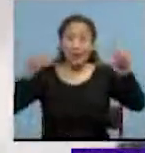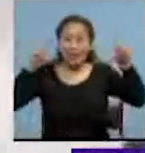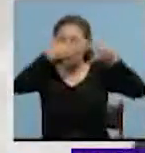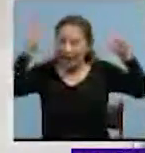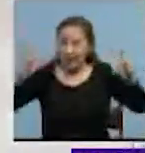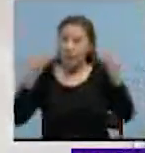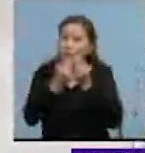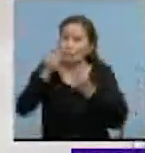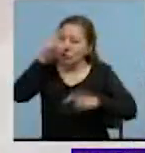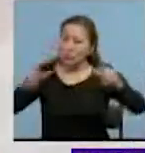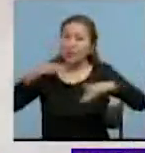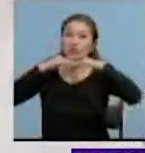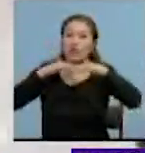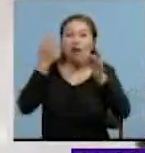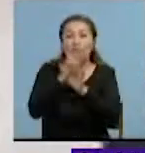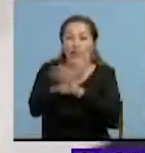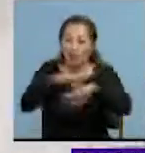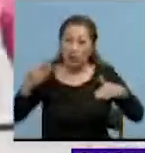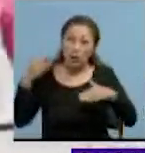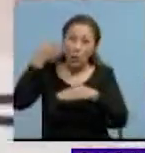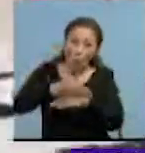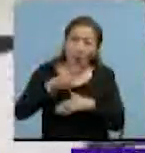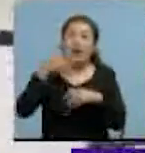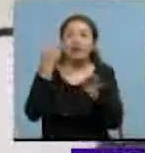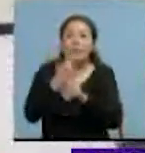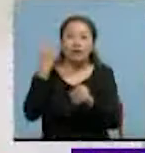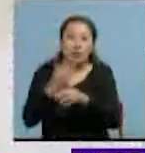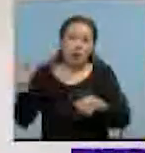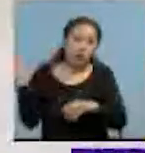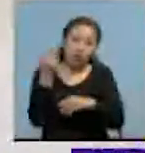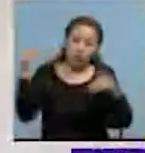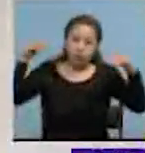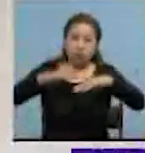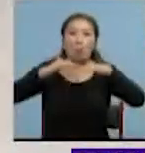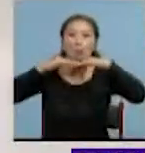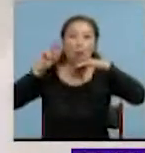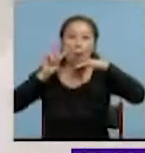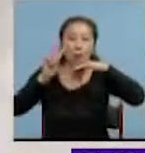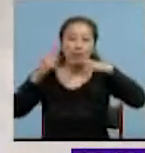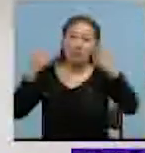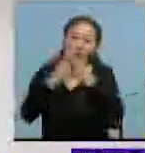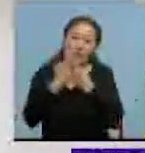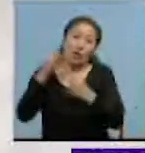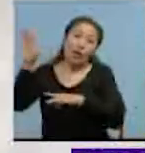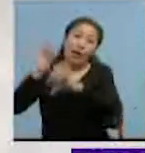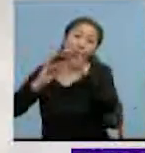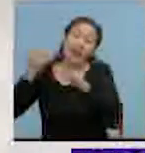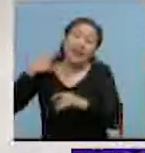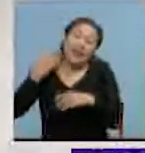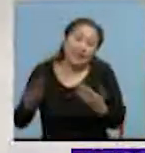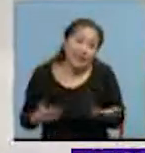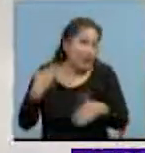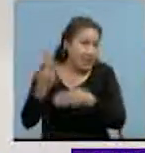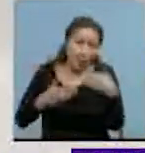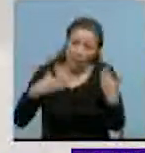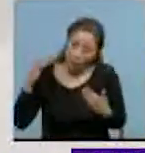gente, se van acercando también los chicos del colegio, del bachillerato, van a venir todos a ver este partido que, bueno, Argentina se juega todo, se juega todo hoy.